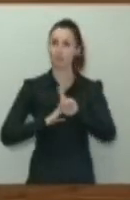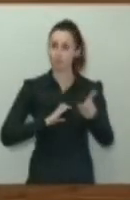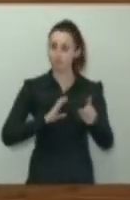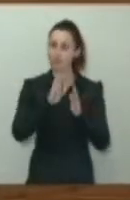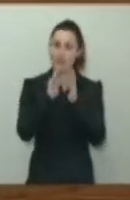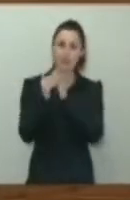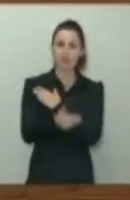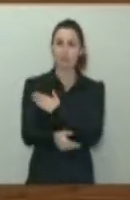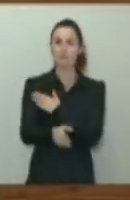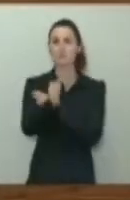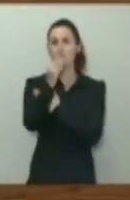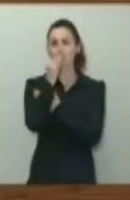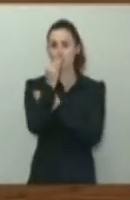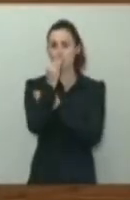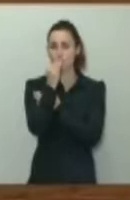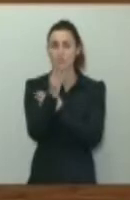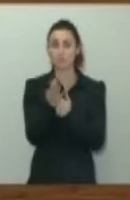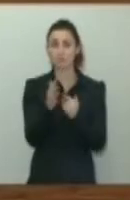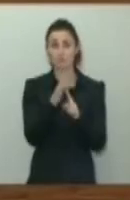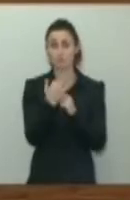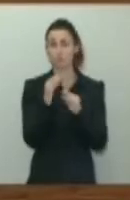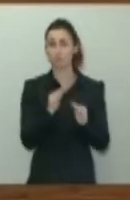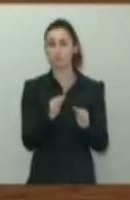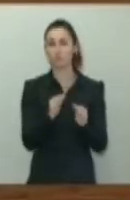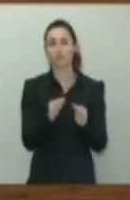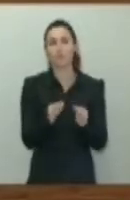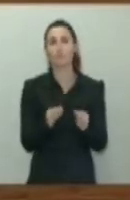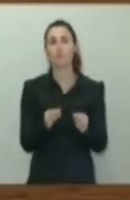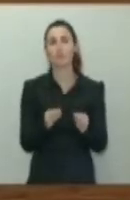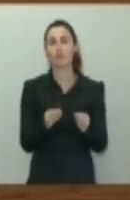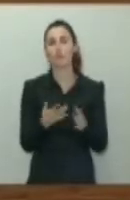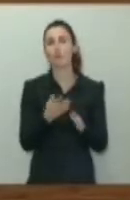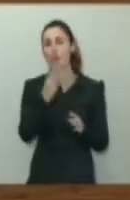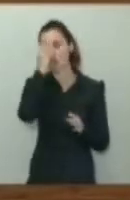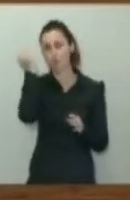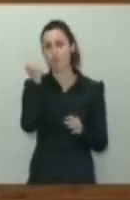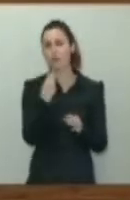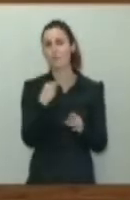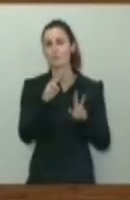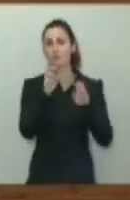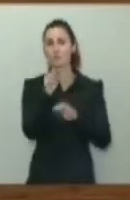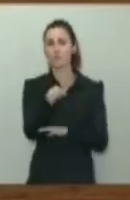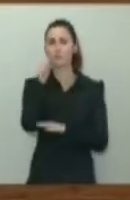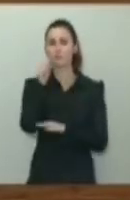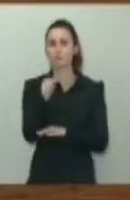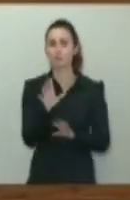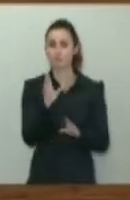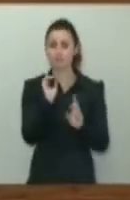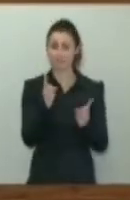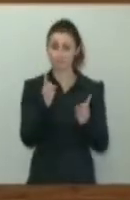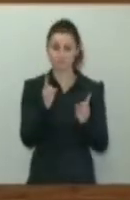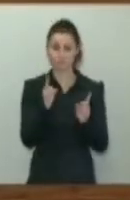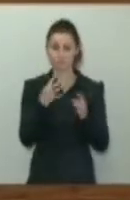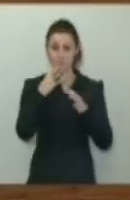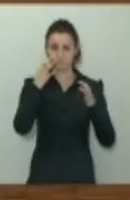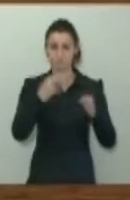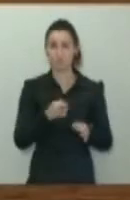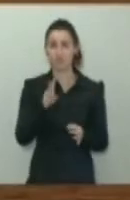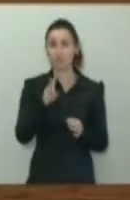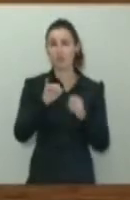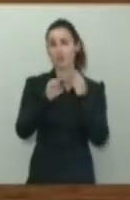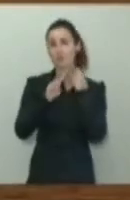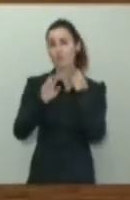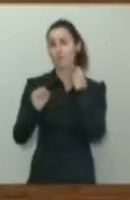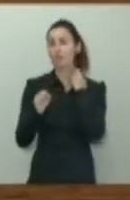circunstancia que en ningún caso excluye su naturaleza impositiva, El caso más palmario es el caso del IVA, que no es otro caso